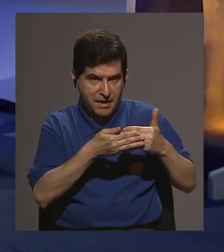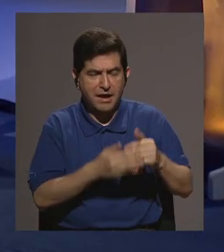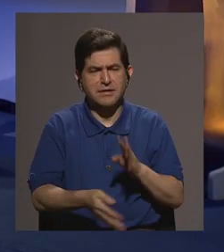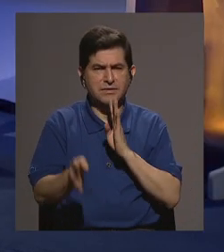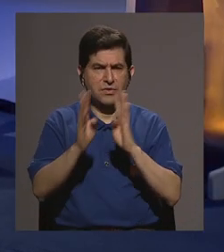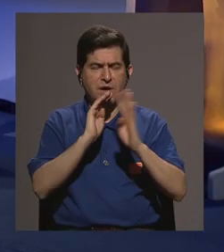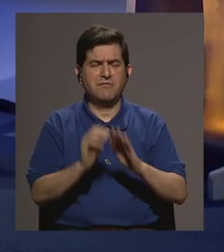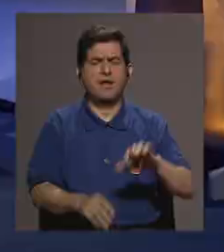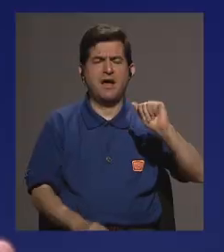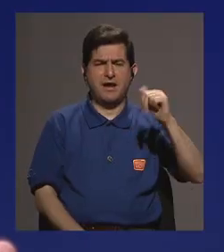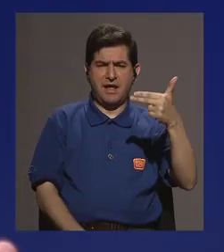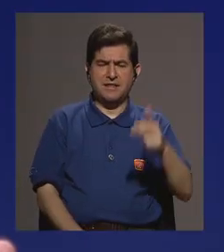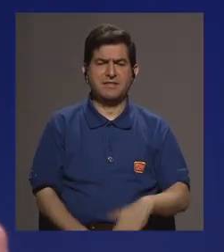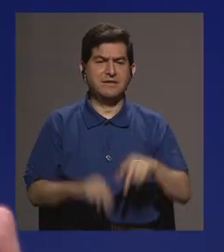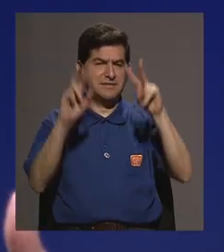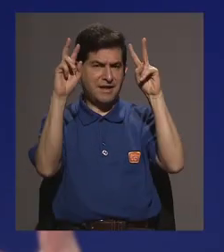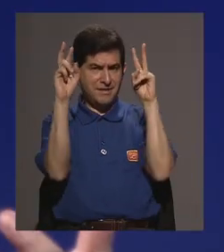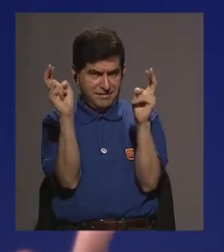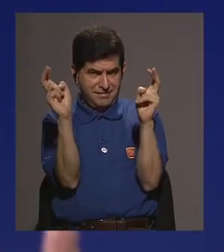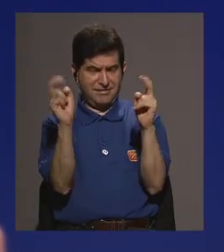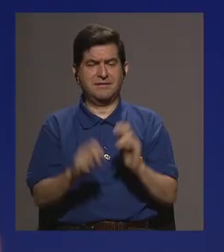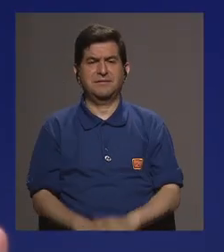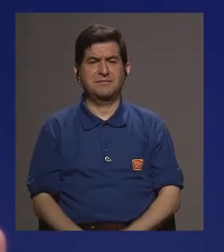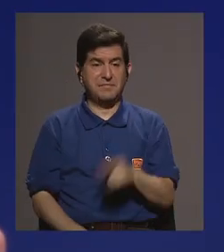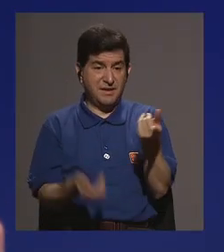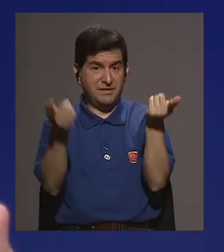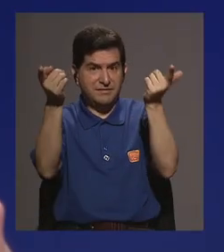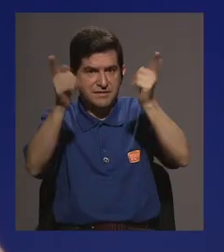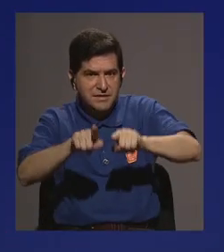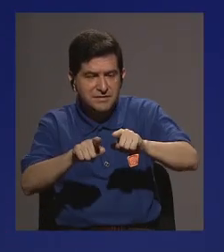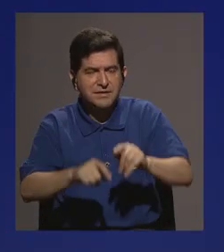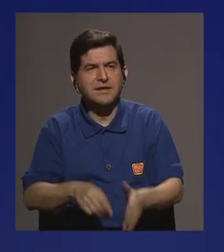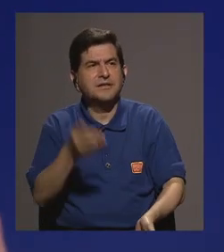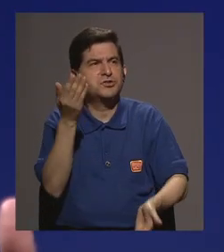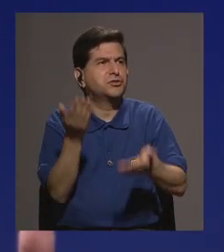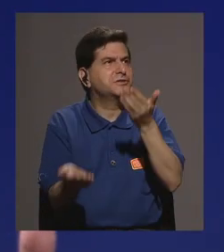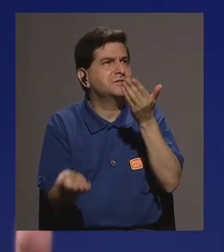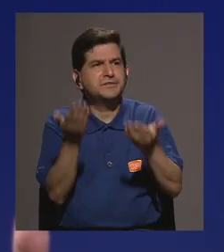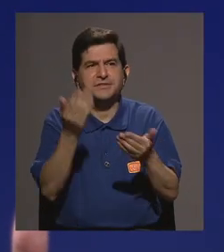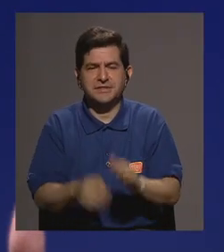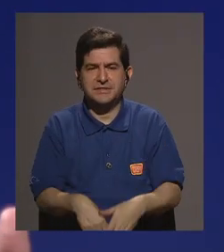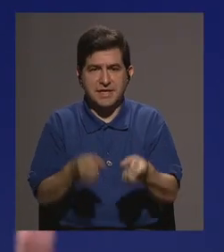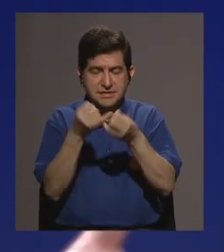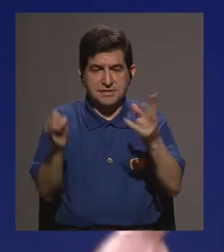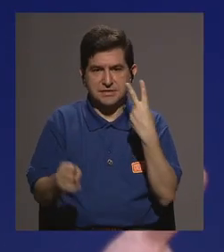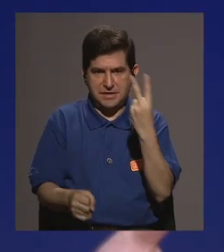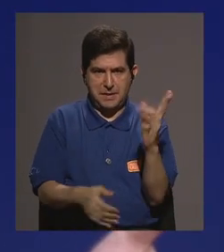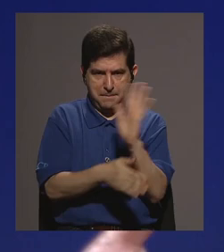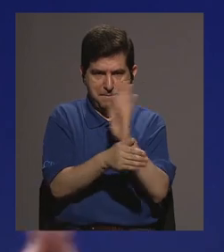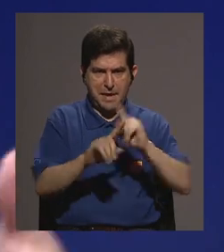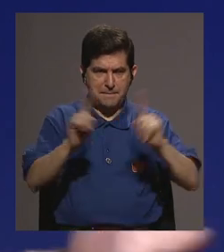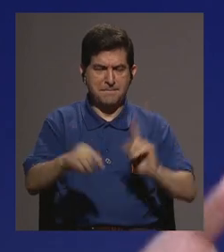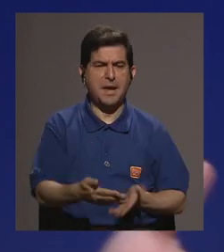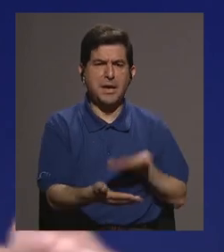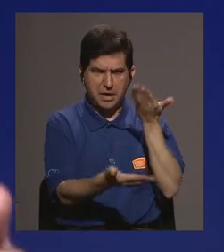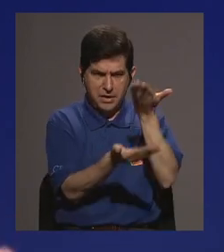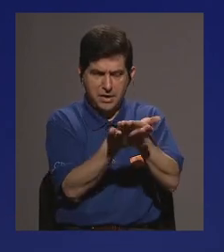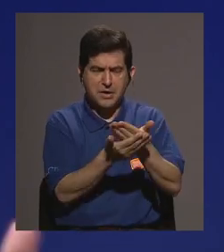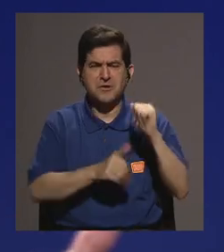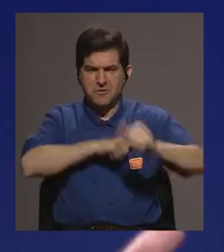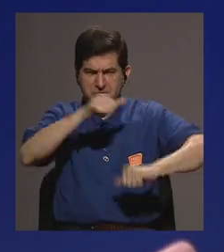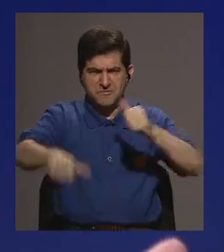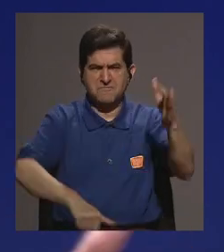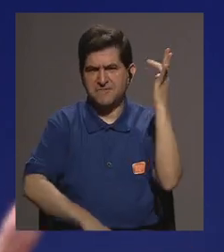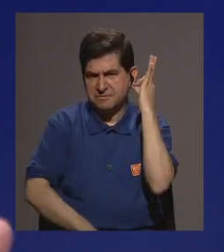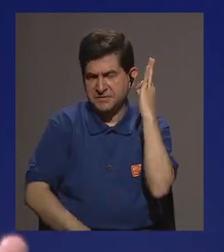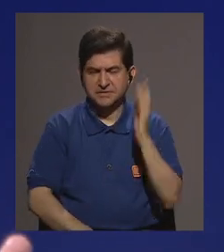anterior hablando con andrés sobre la temática que es muy digámoslo así sin haber visto la película pero como se plantea